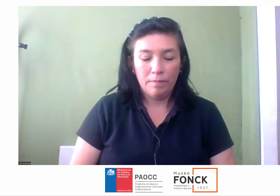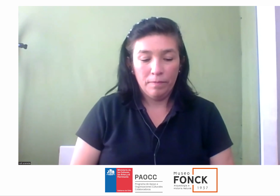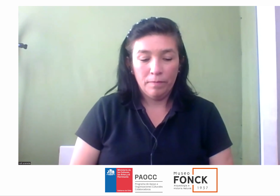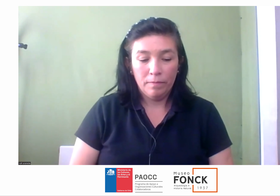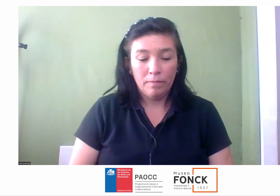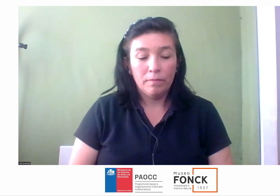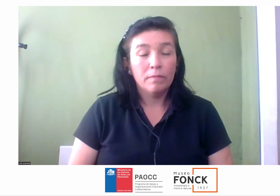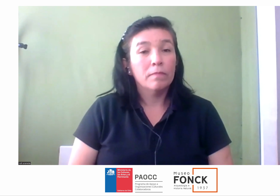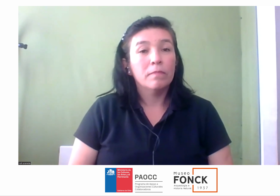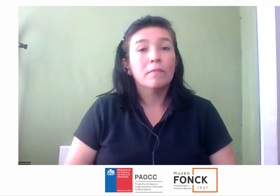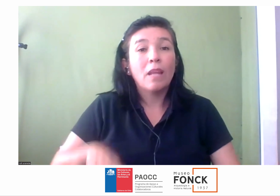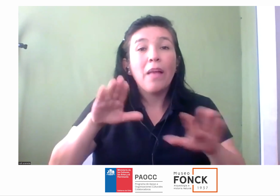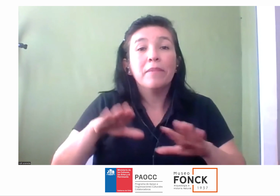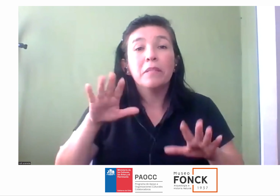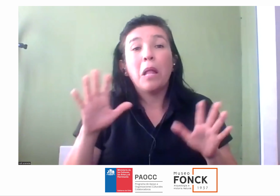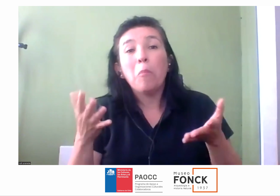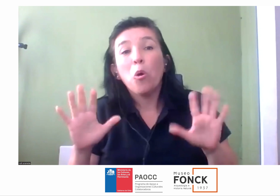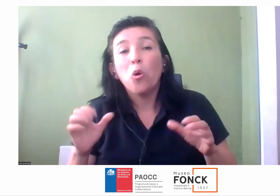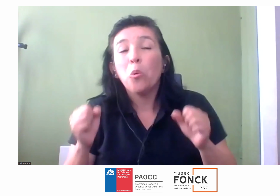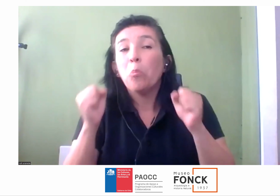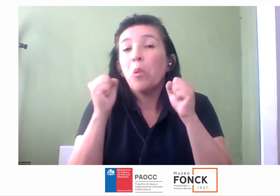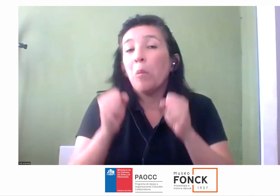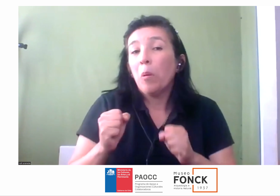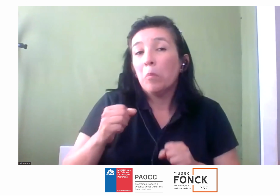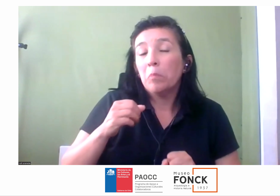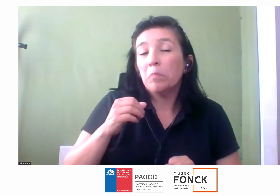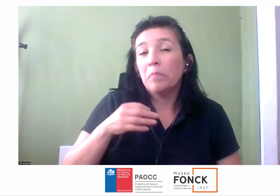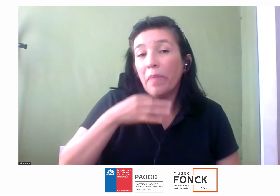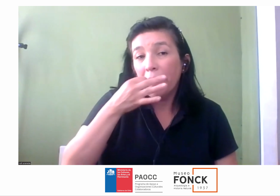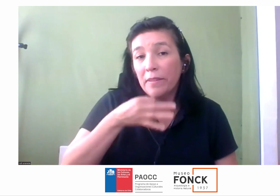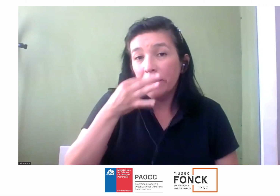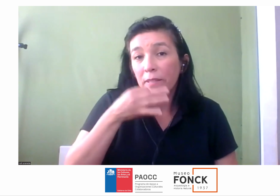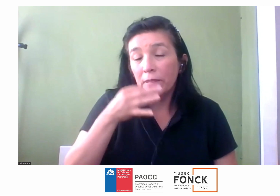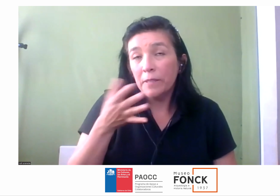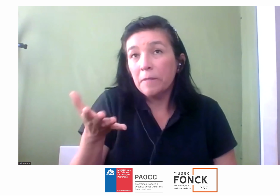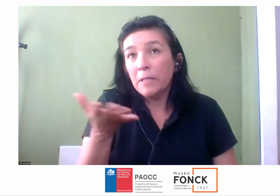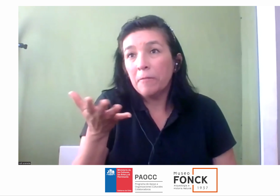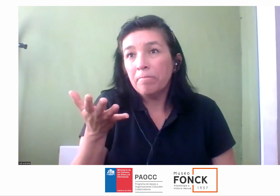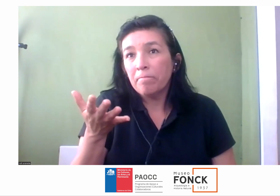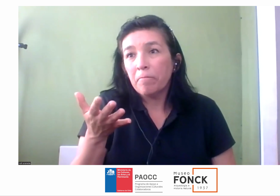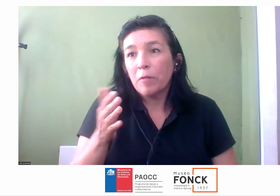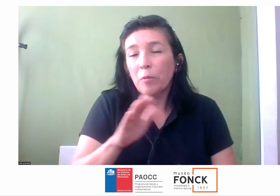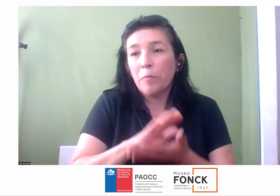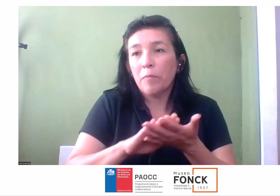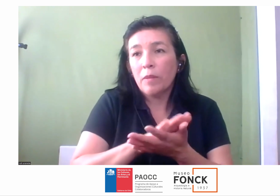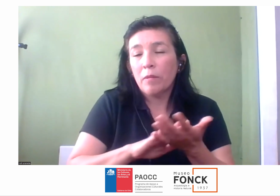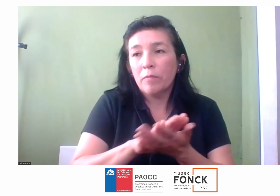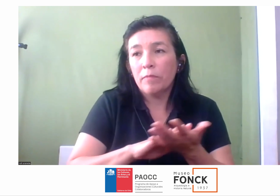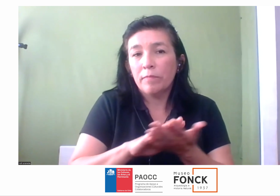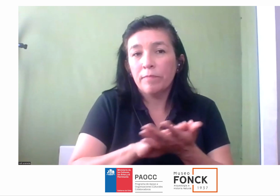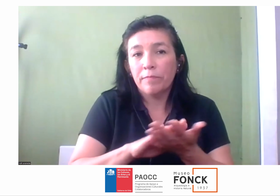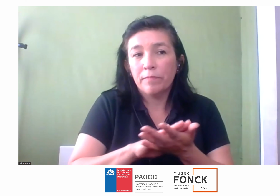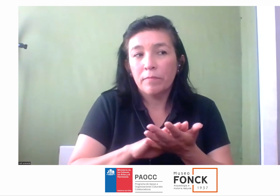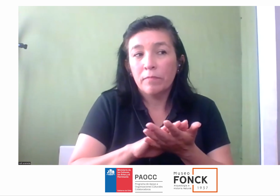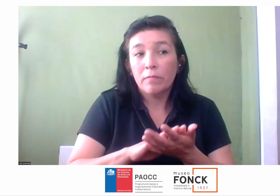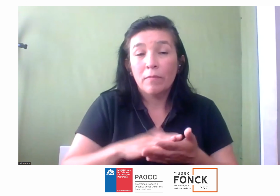De repente podríamos también comentar, por ejemplo, que en torno, o yéndonos quizá a un ámbito mucho más